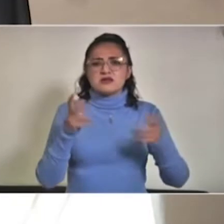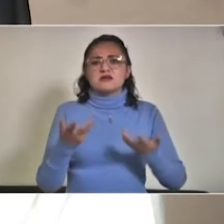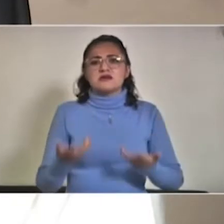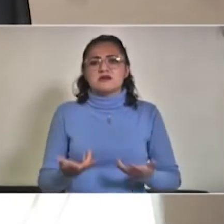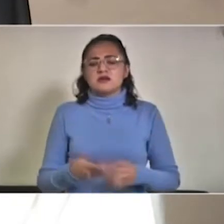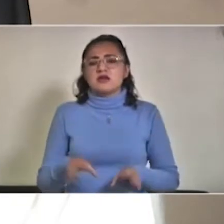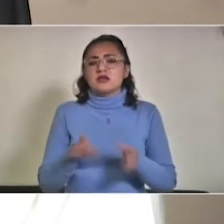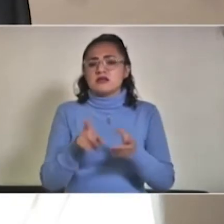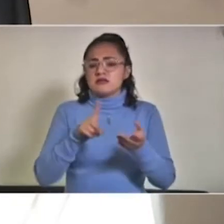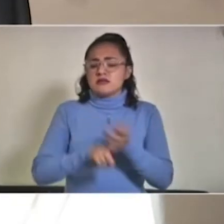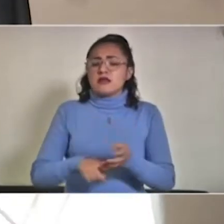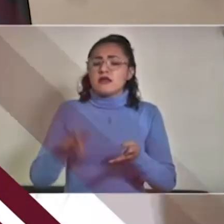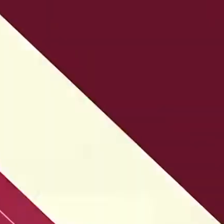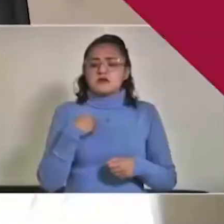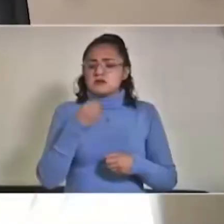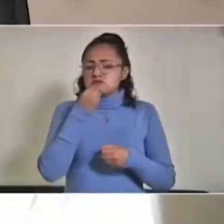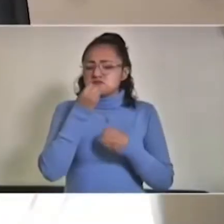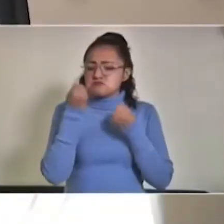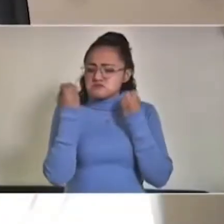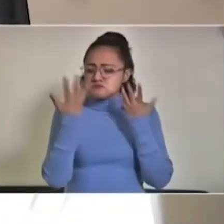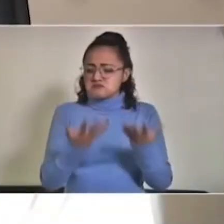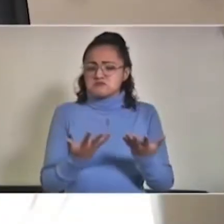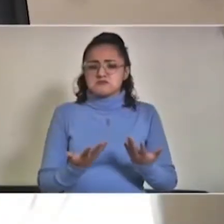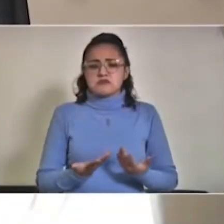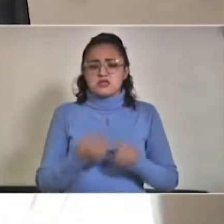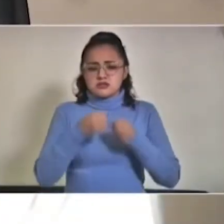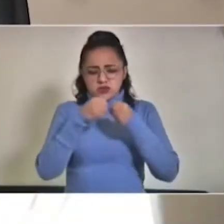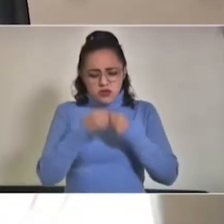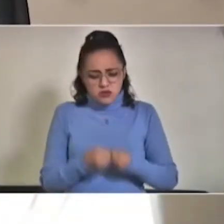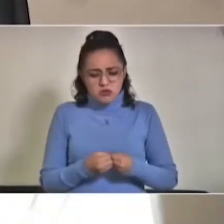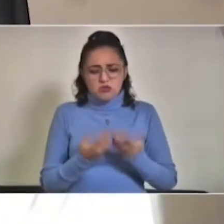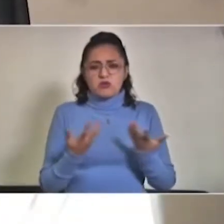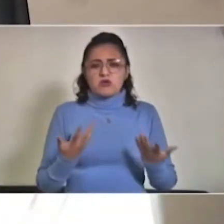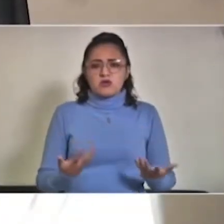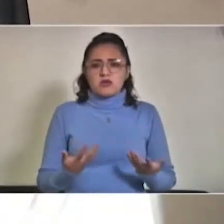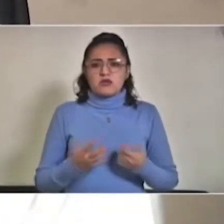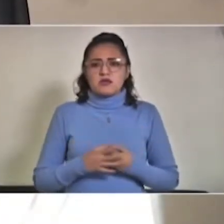de sistema penitenciario. Seguridad,